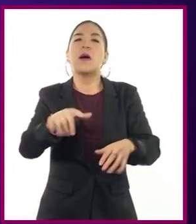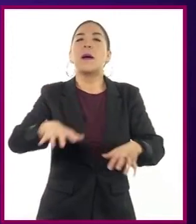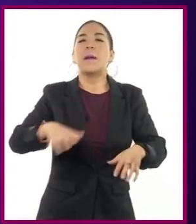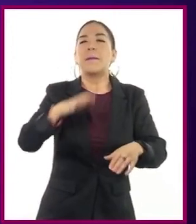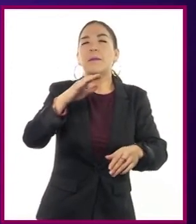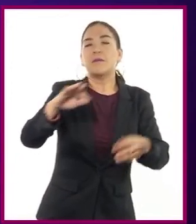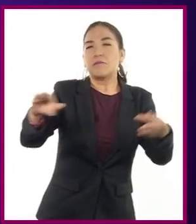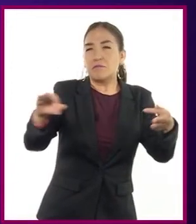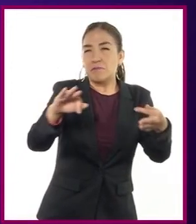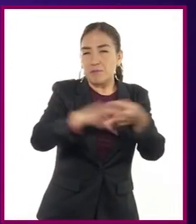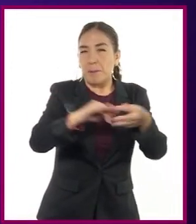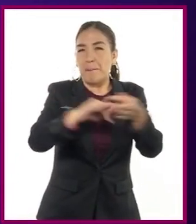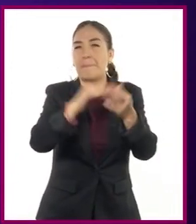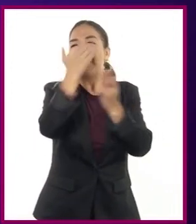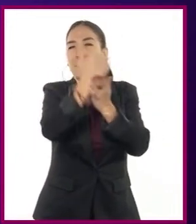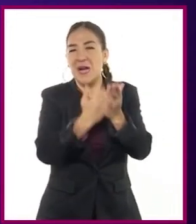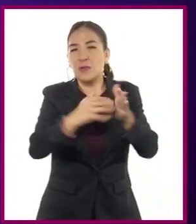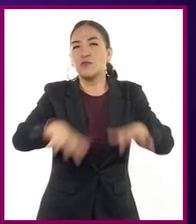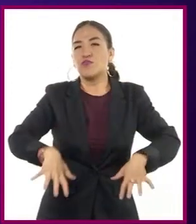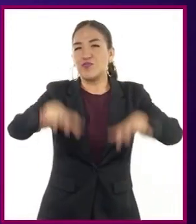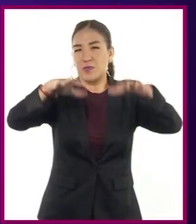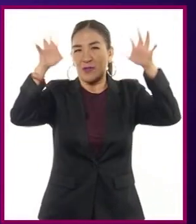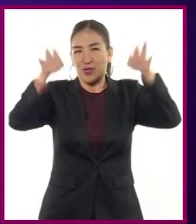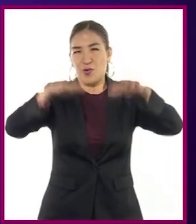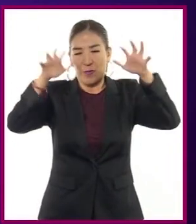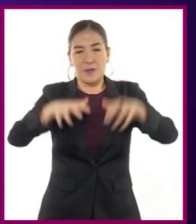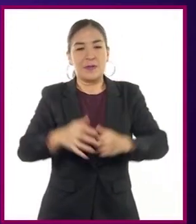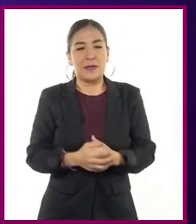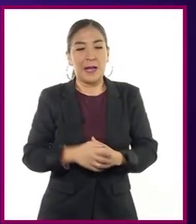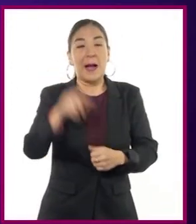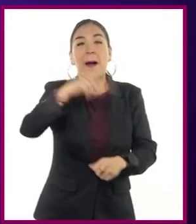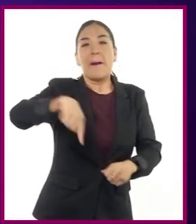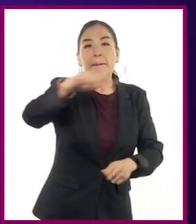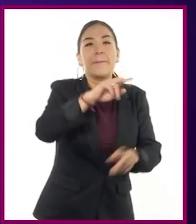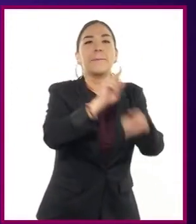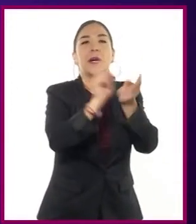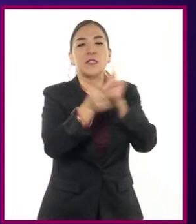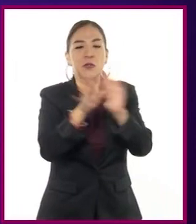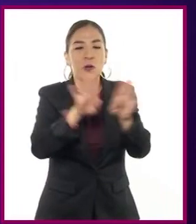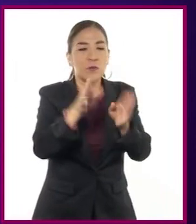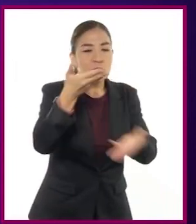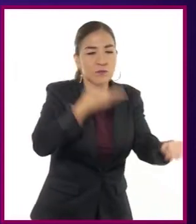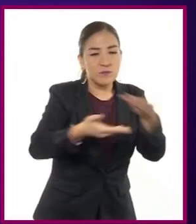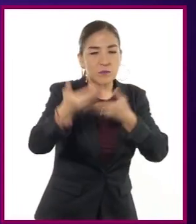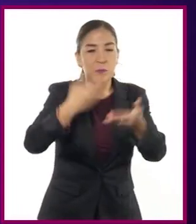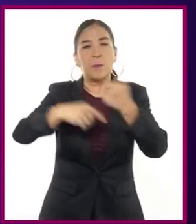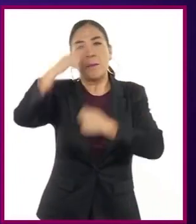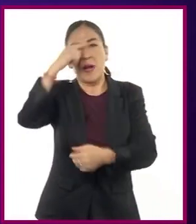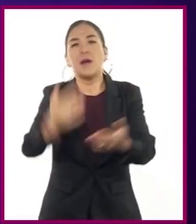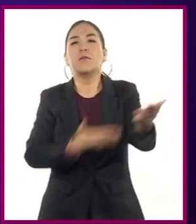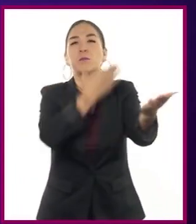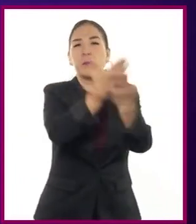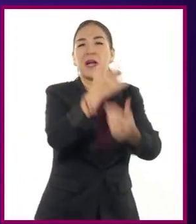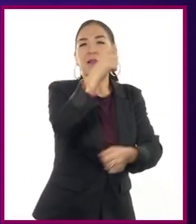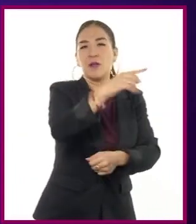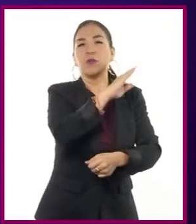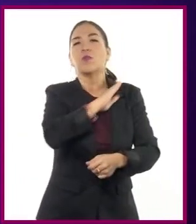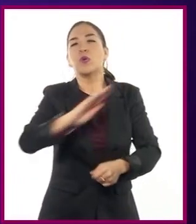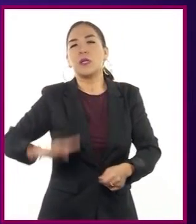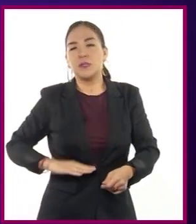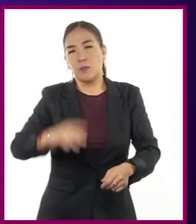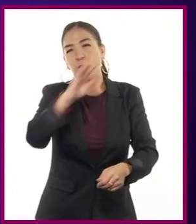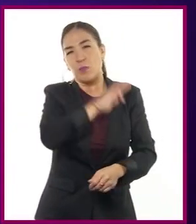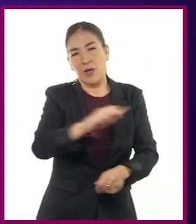frecuencia. Tener vecinos y vecinas que pudieran organizarse para solicitar en conjunto al municipio que ya no les falte el